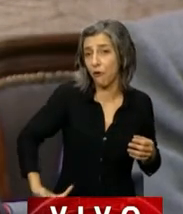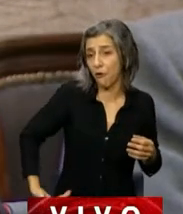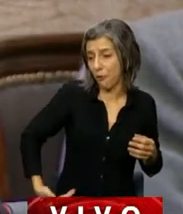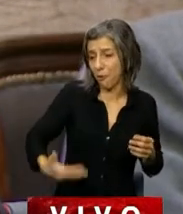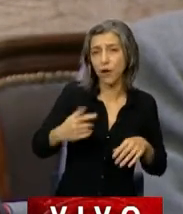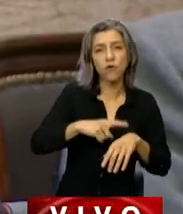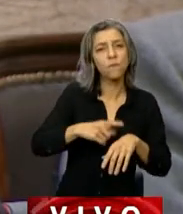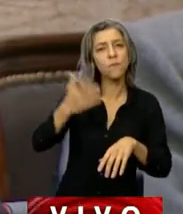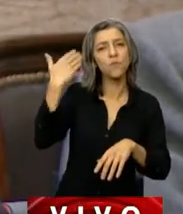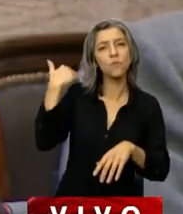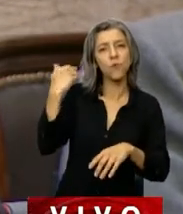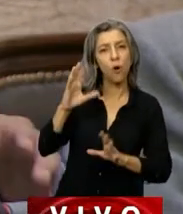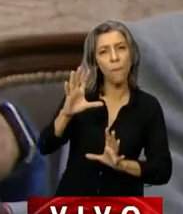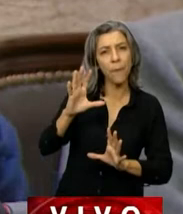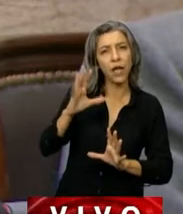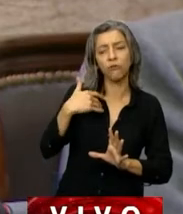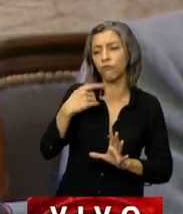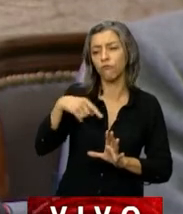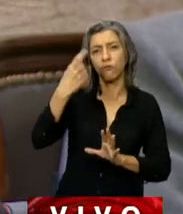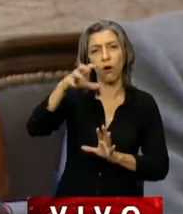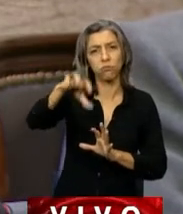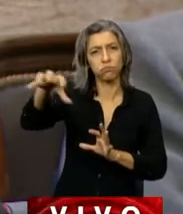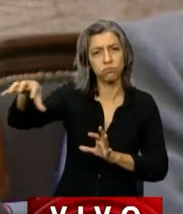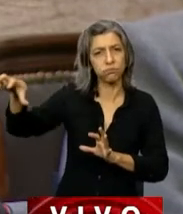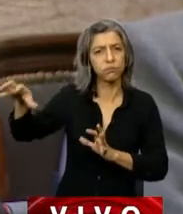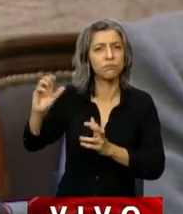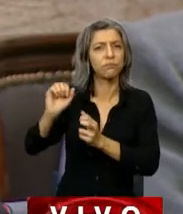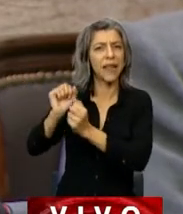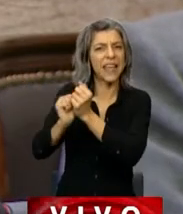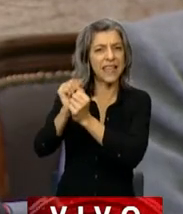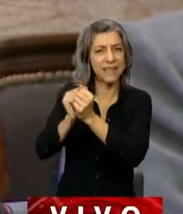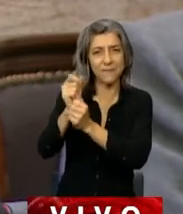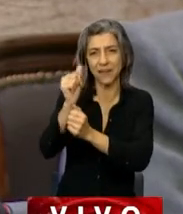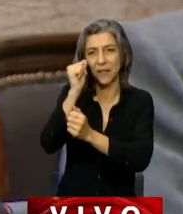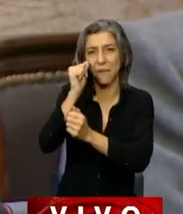de ceder a las offshore en las costas de Mar del Plata?